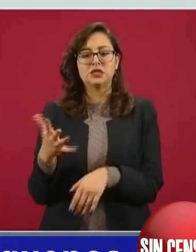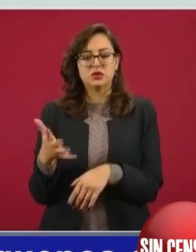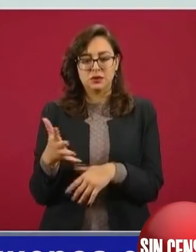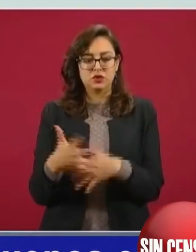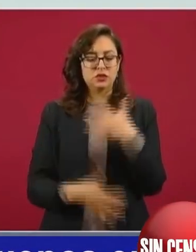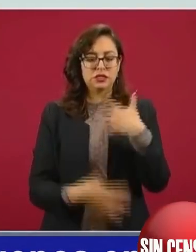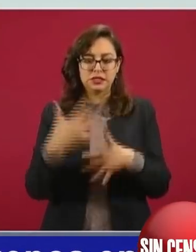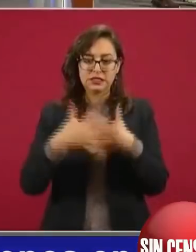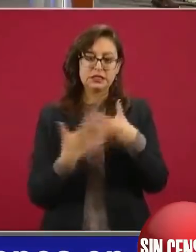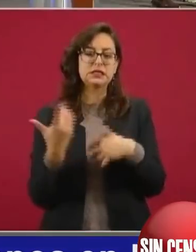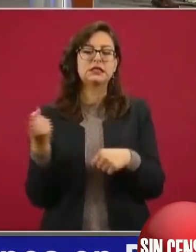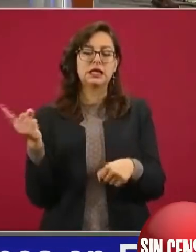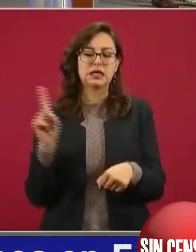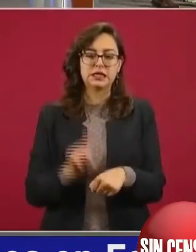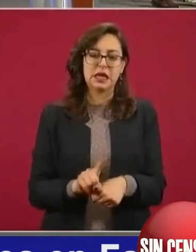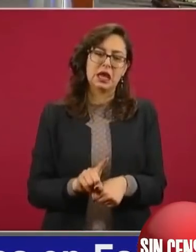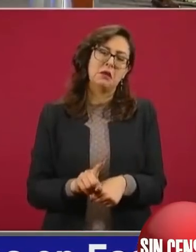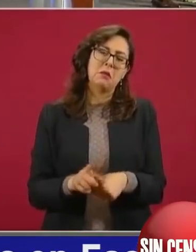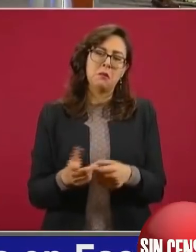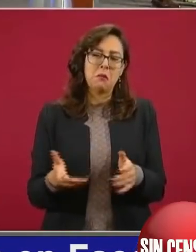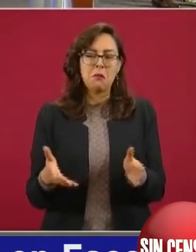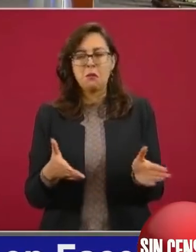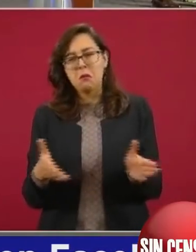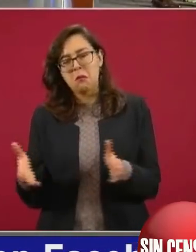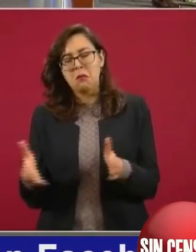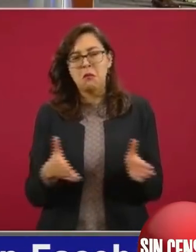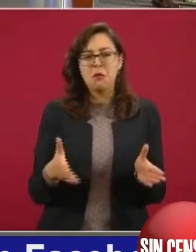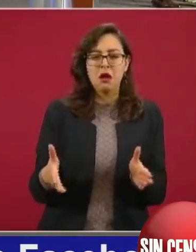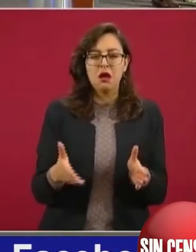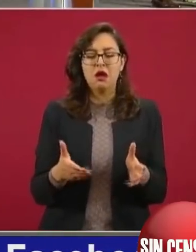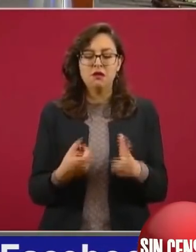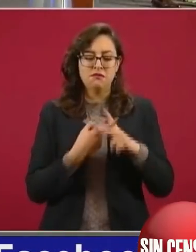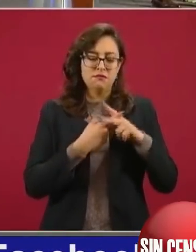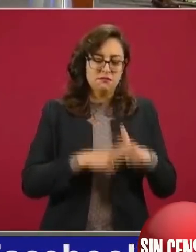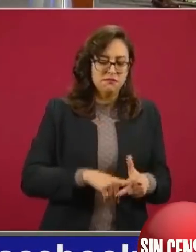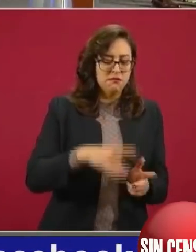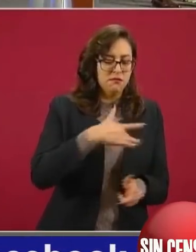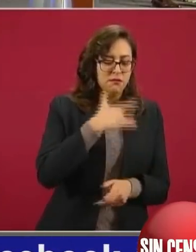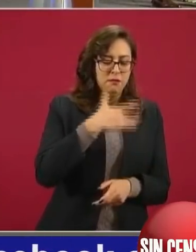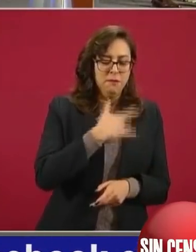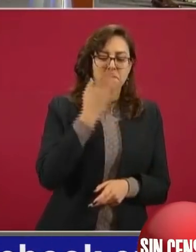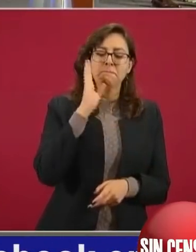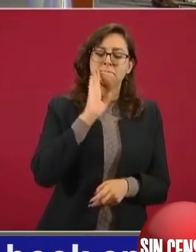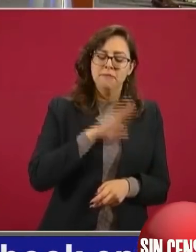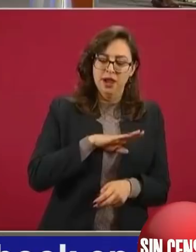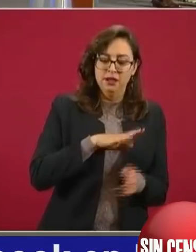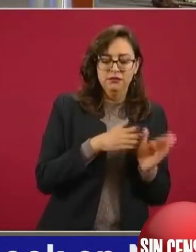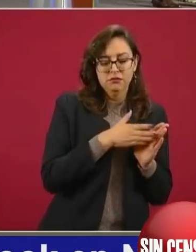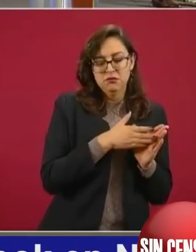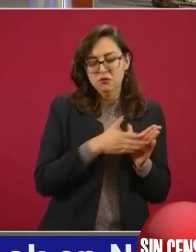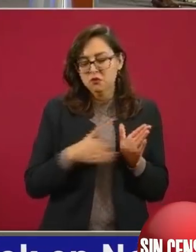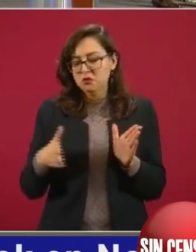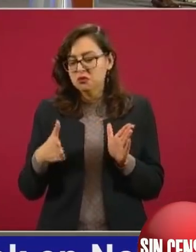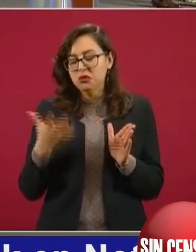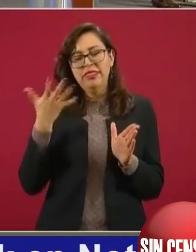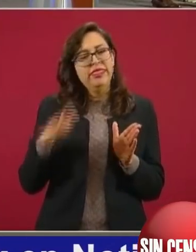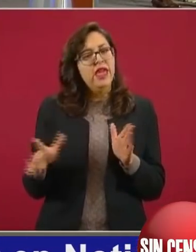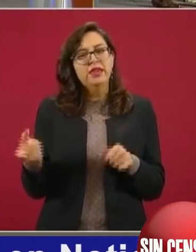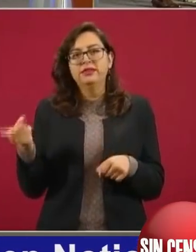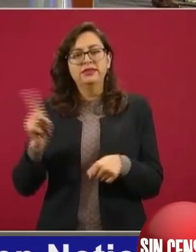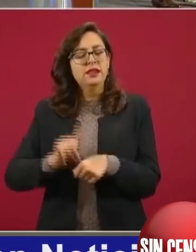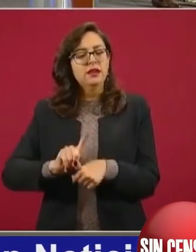enfermedad. Aproximadamente entre 10 y 14 días después del inicio de los síntomas, las personas dejan de ser